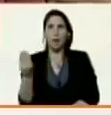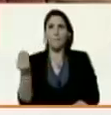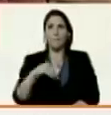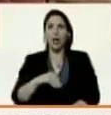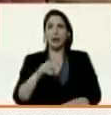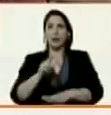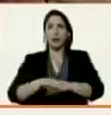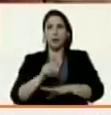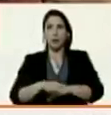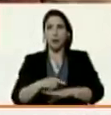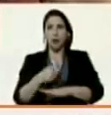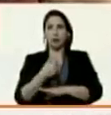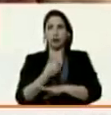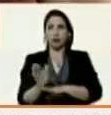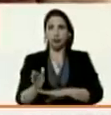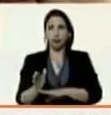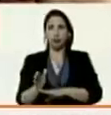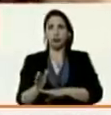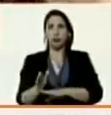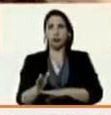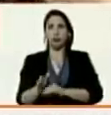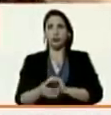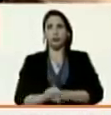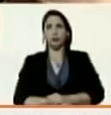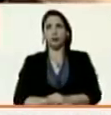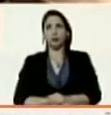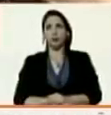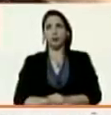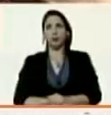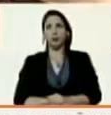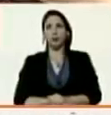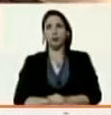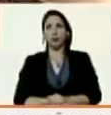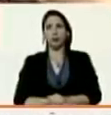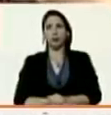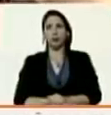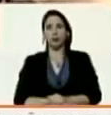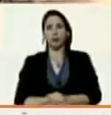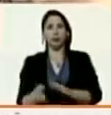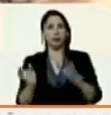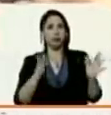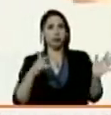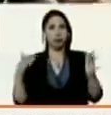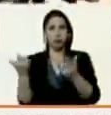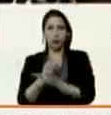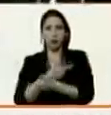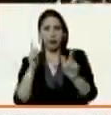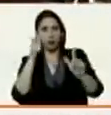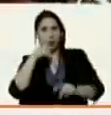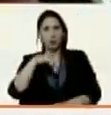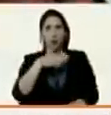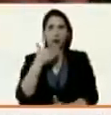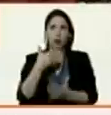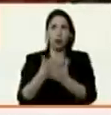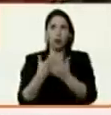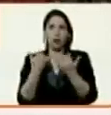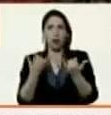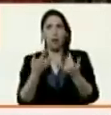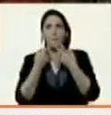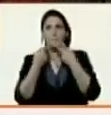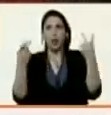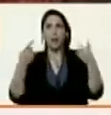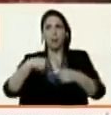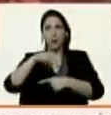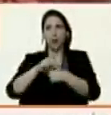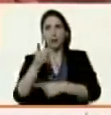va a llevar llegar a la unión europea más temprano que tarde porque la brisa de liberación de los pueblos agradecemos hasta ahora las declaraciones del primer